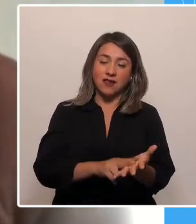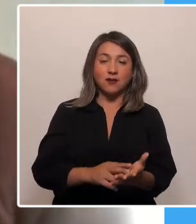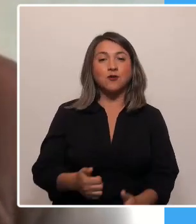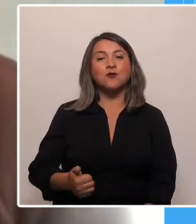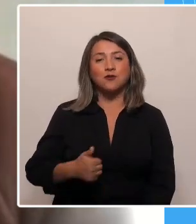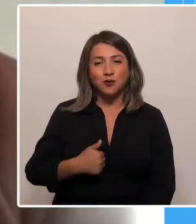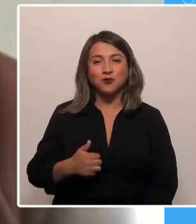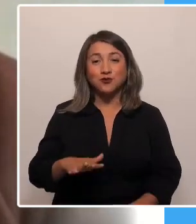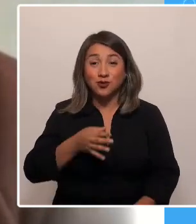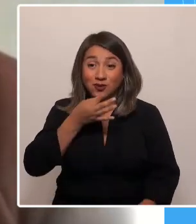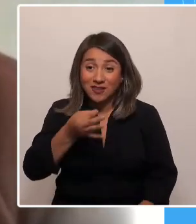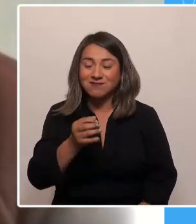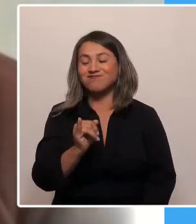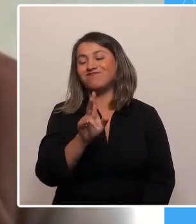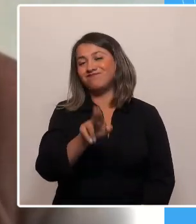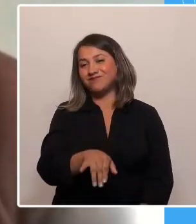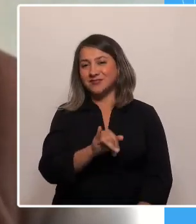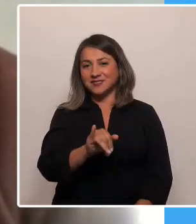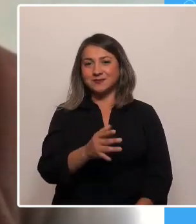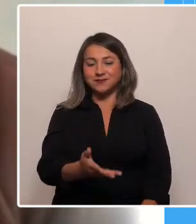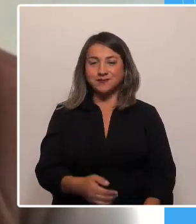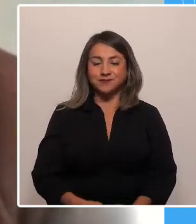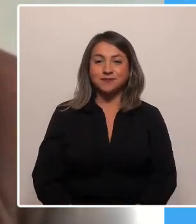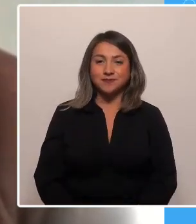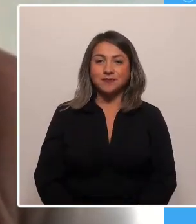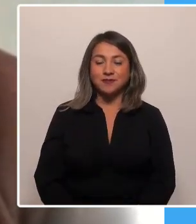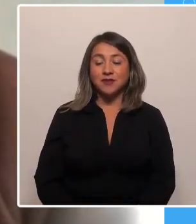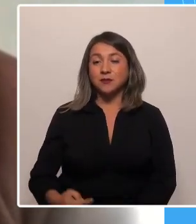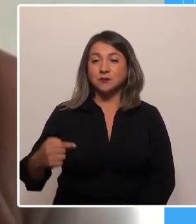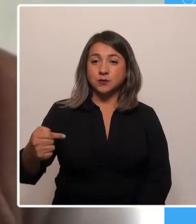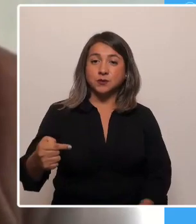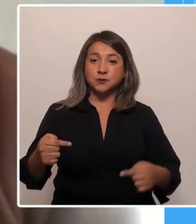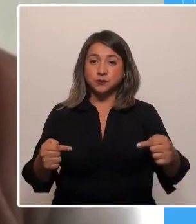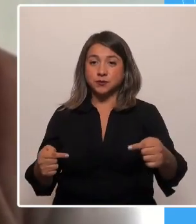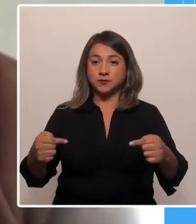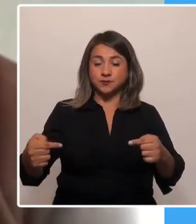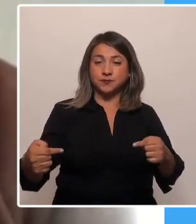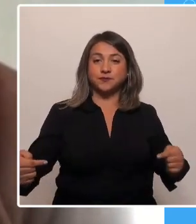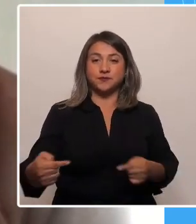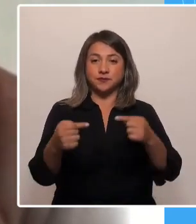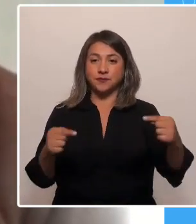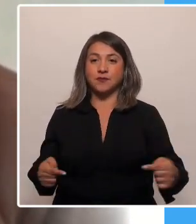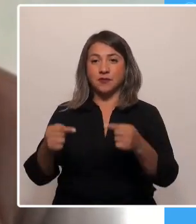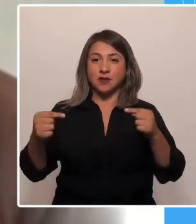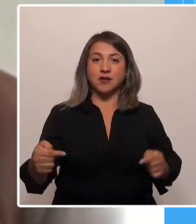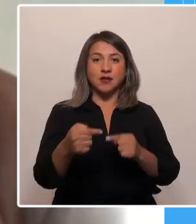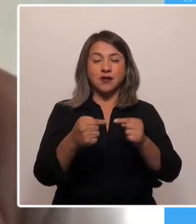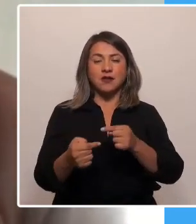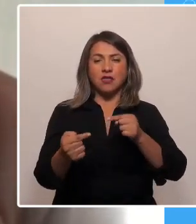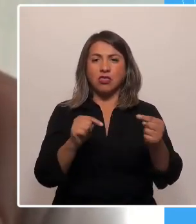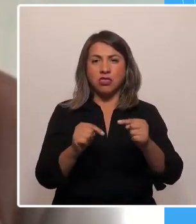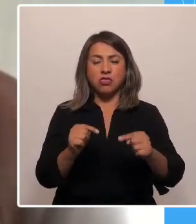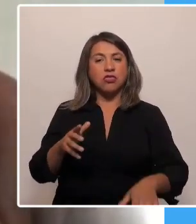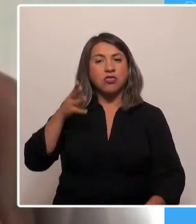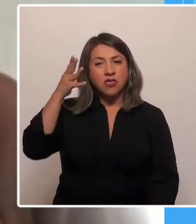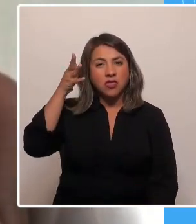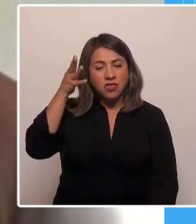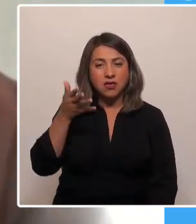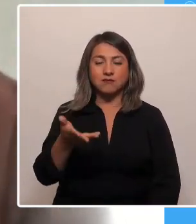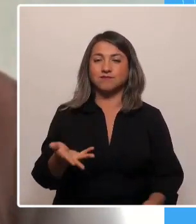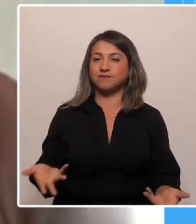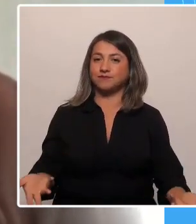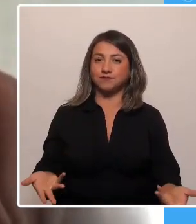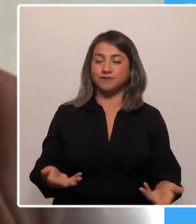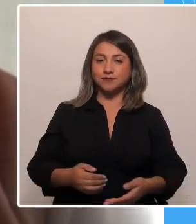ese pronóstico y cada cual, desde sus legítimas posiciones, expuso sus ideas y no sin